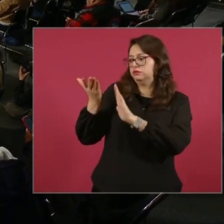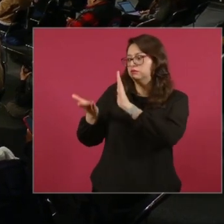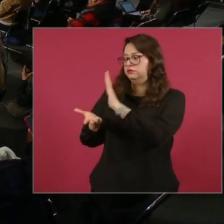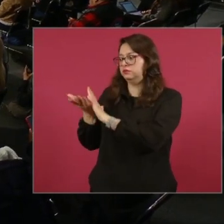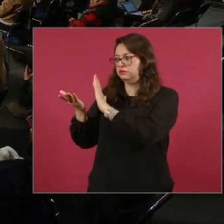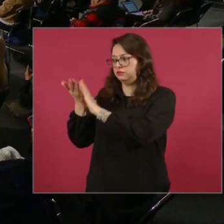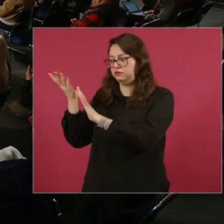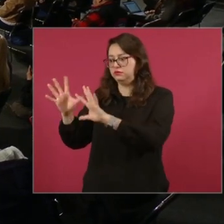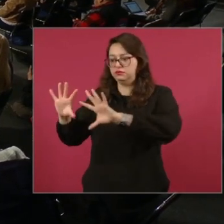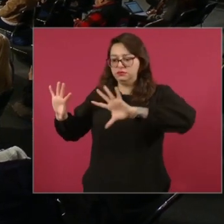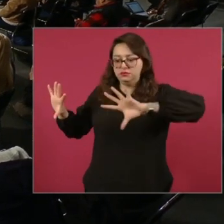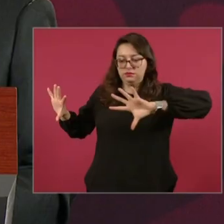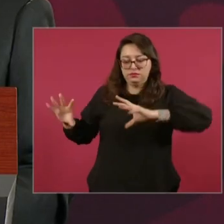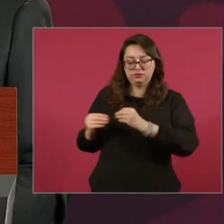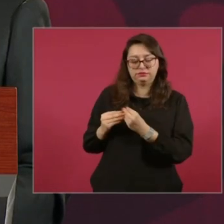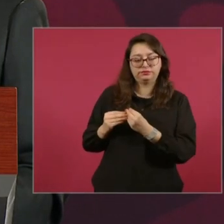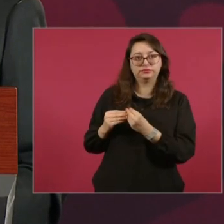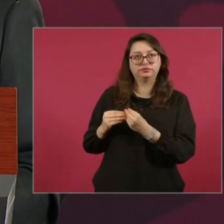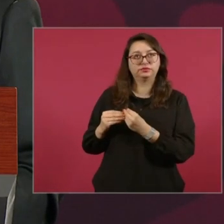como